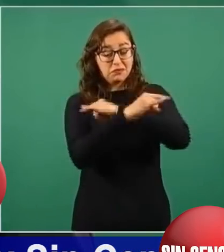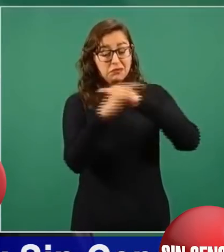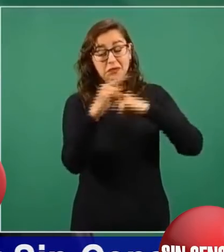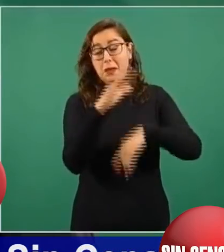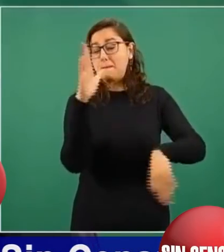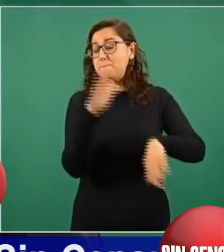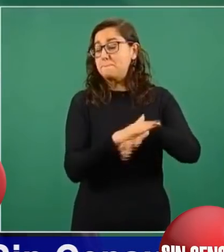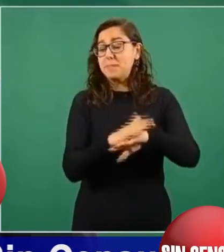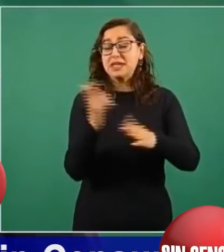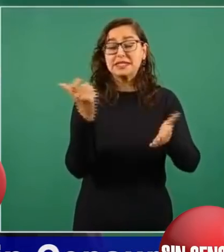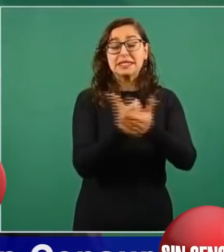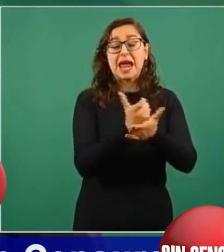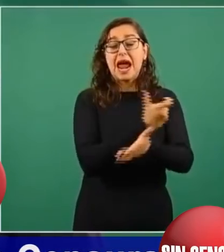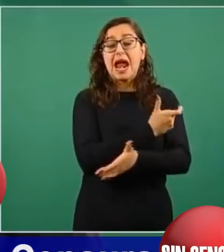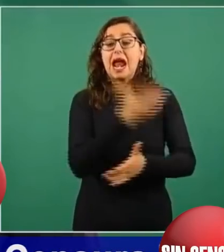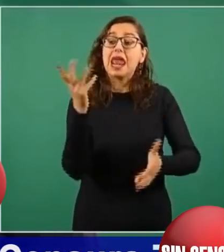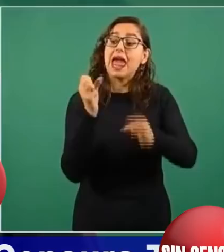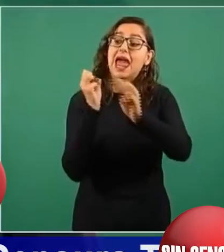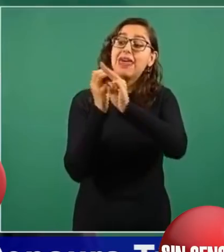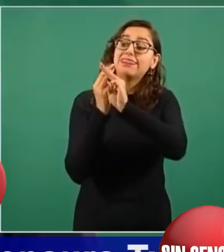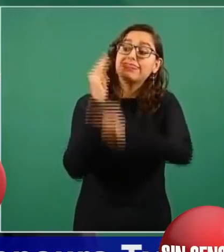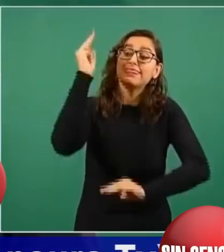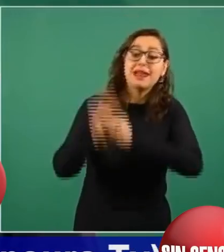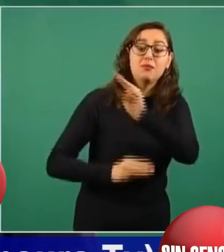costosa del mundo,